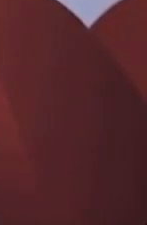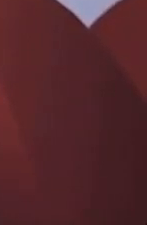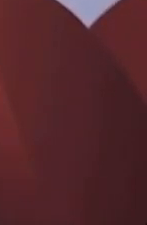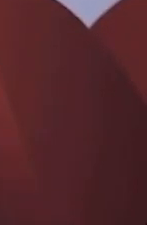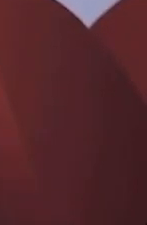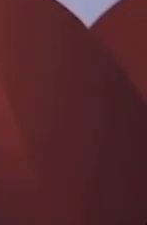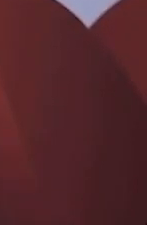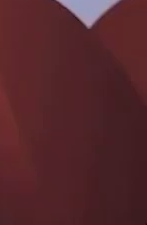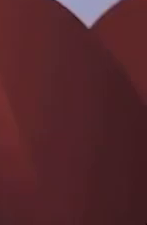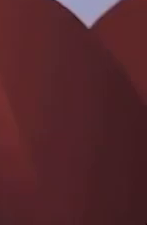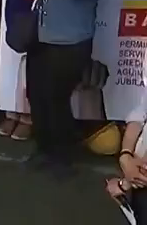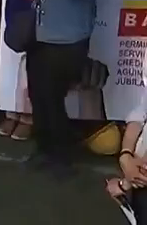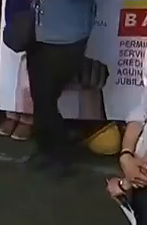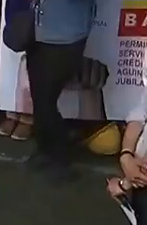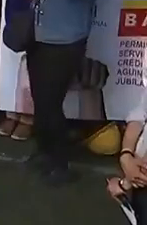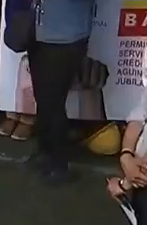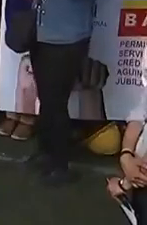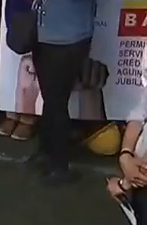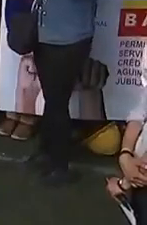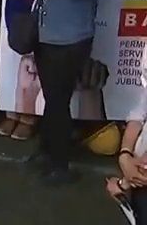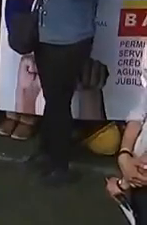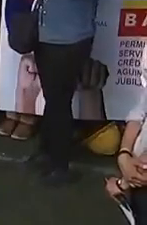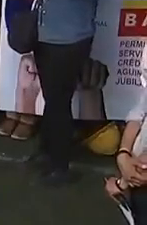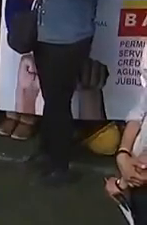rico con pueblo pobre